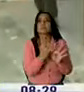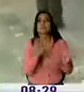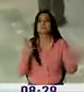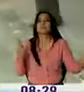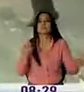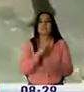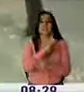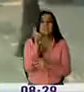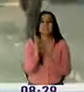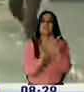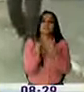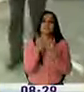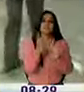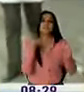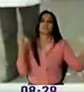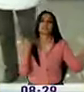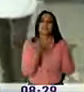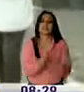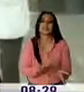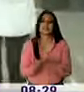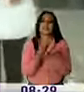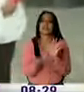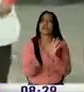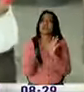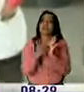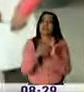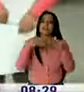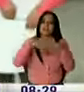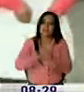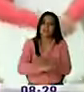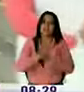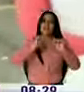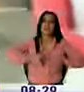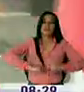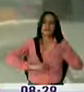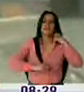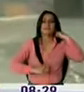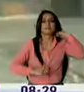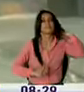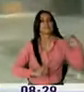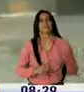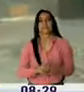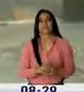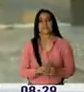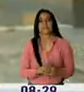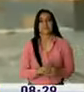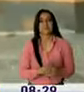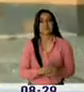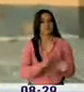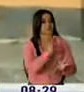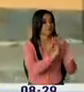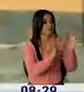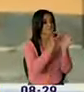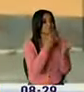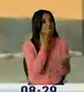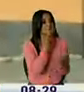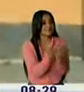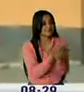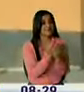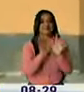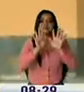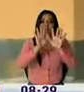personas ya aglomerando, haciendo filas para ingresar al balneario El Tingo. Perfecto, muchísimas gracias, Elizabeth. Así lo tienen,